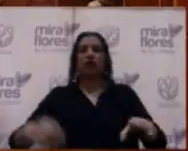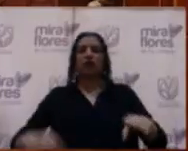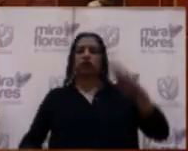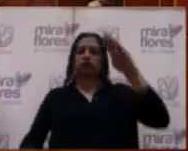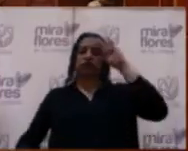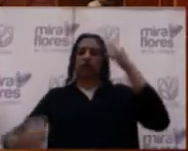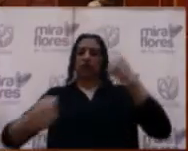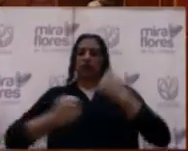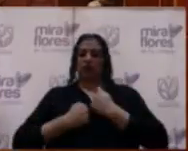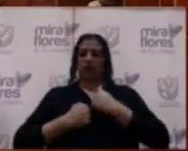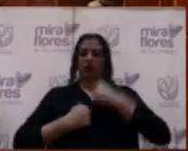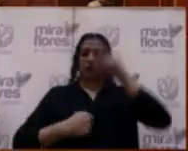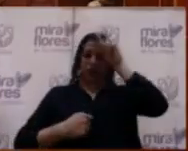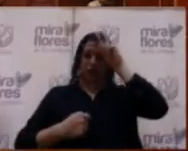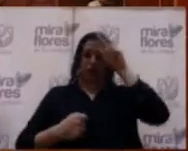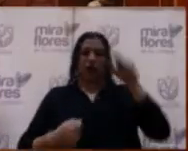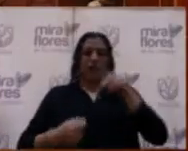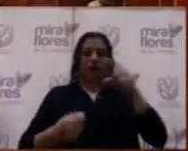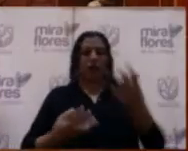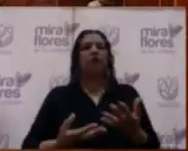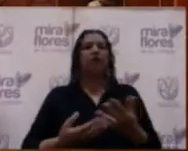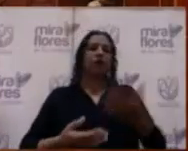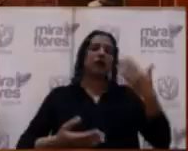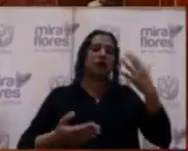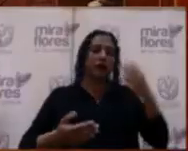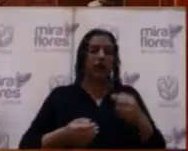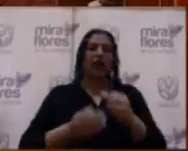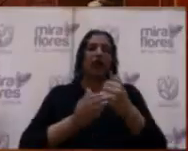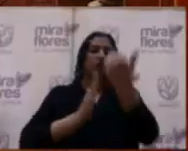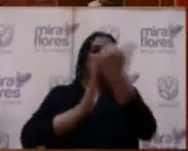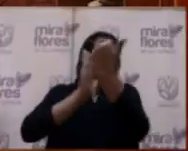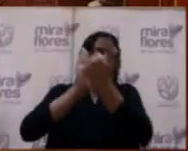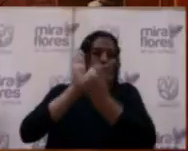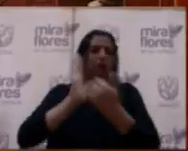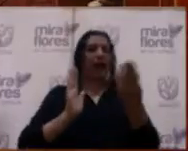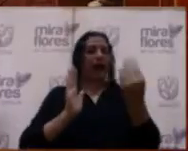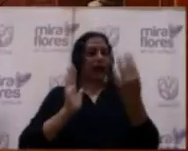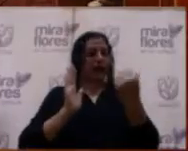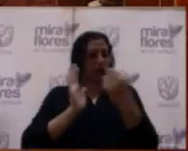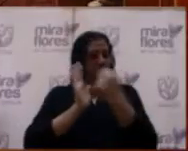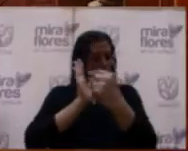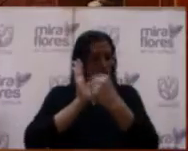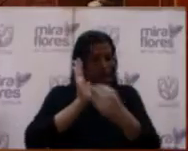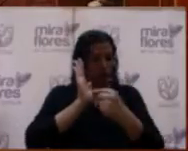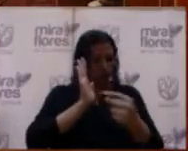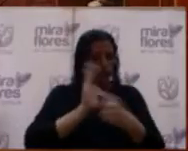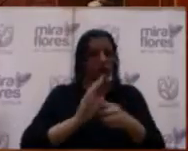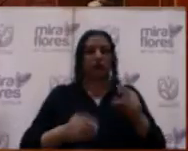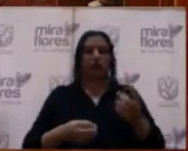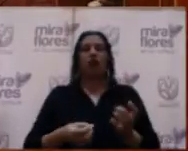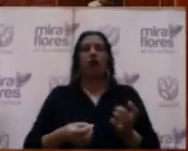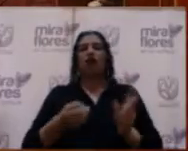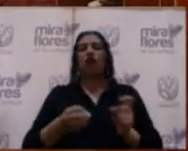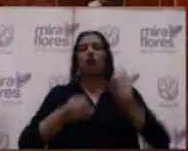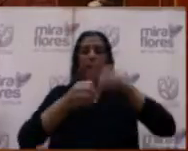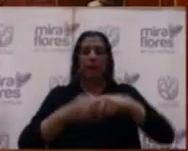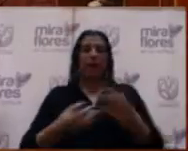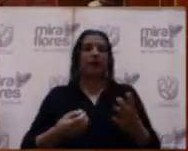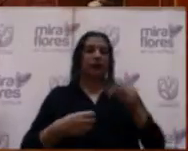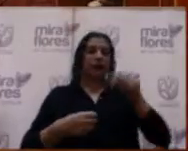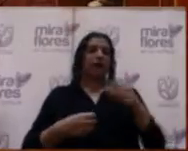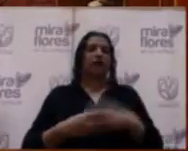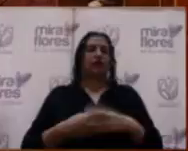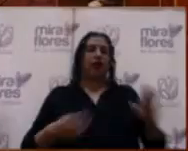Perú, el mismo que consta en 14 cláusulas y demás documentación que como anexo adjunto forma parte integrante del